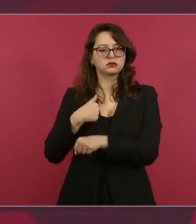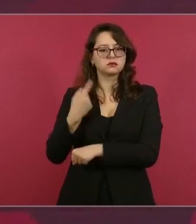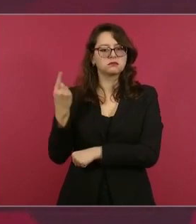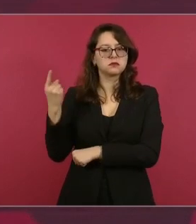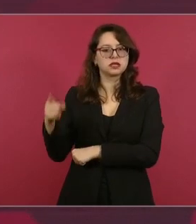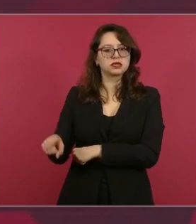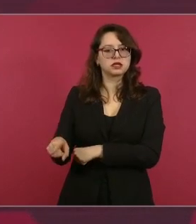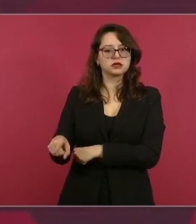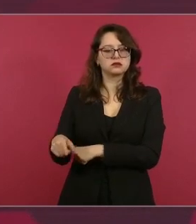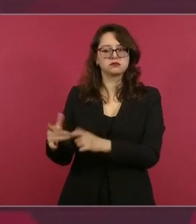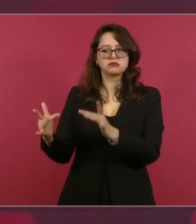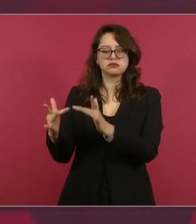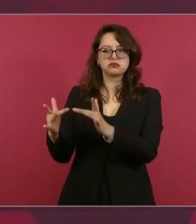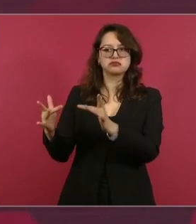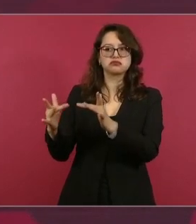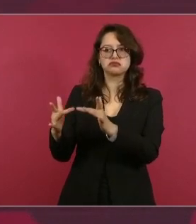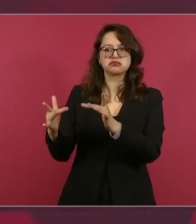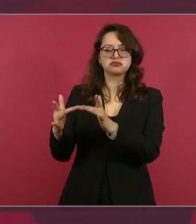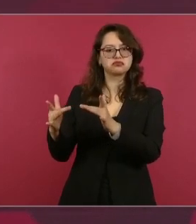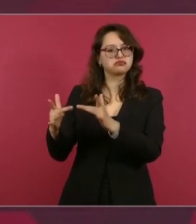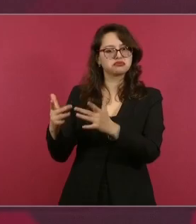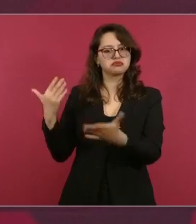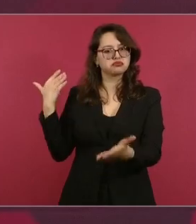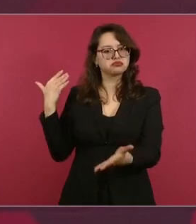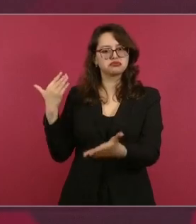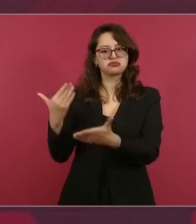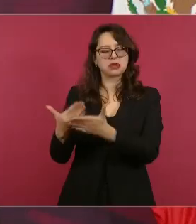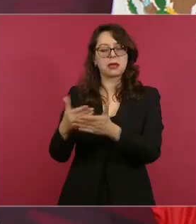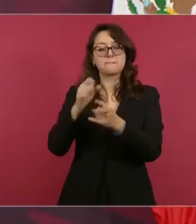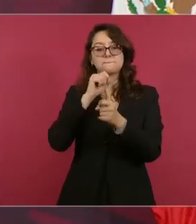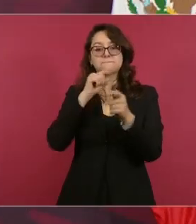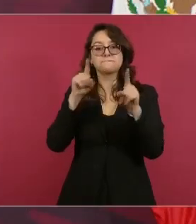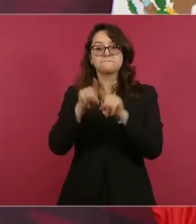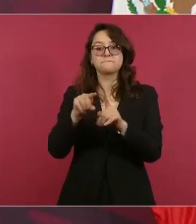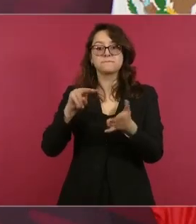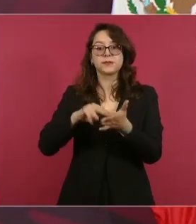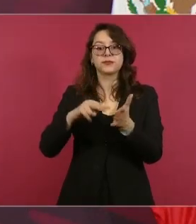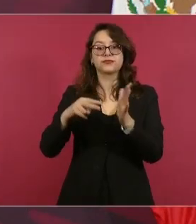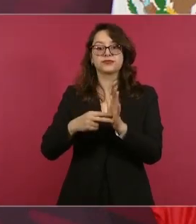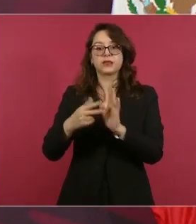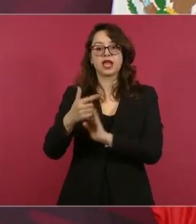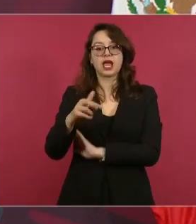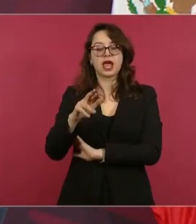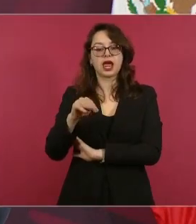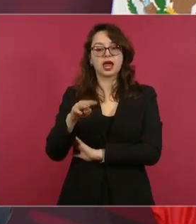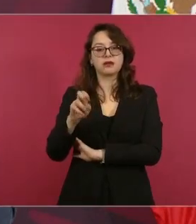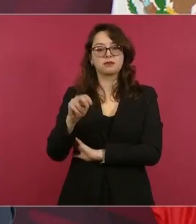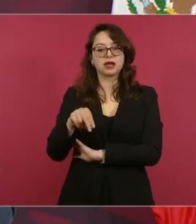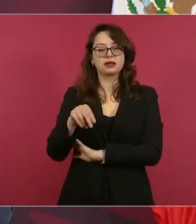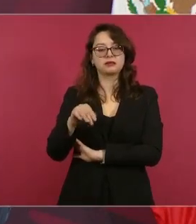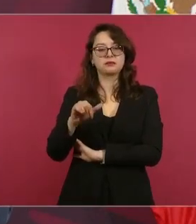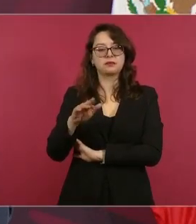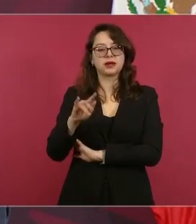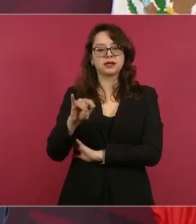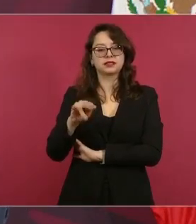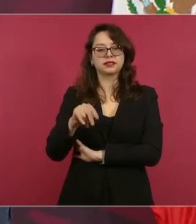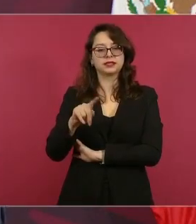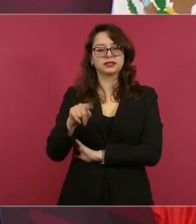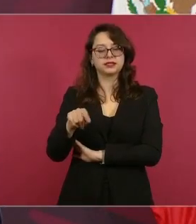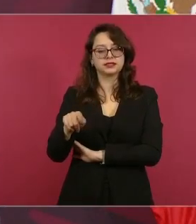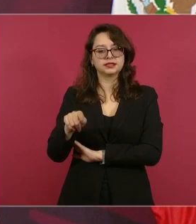Está él en comunicación con el ingeniero Germán Martínez para tener una